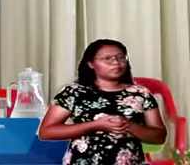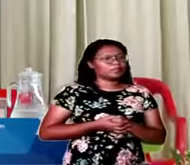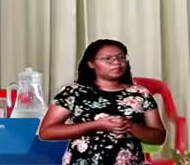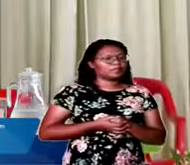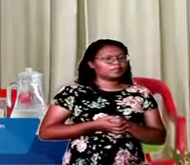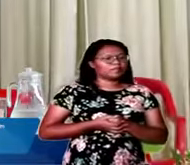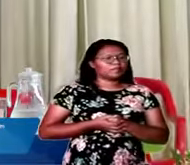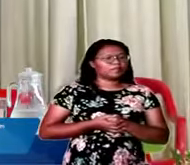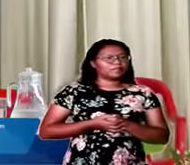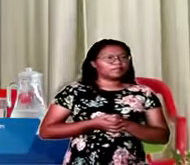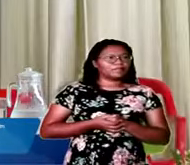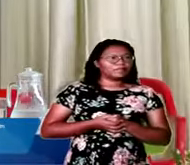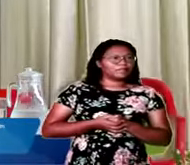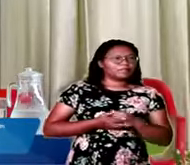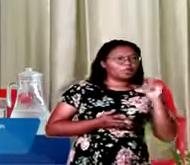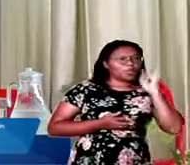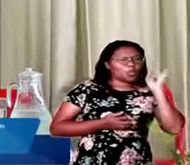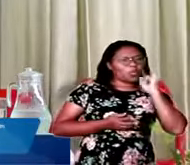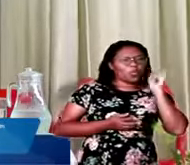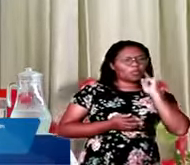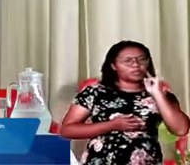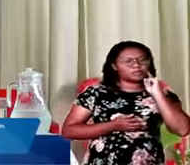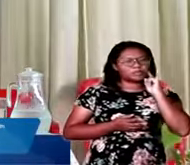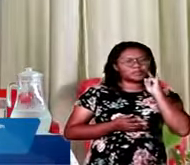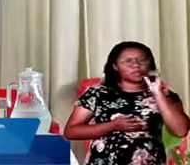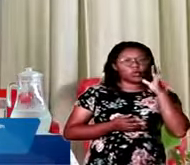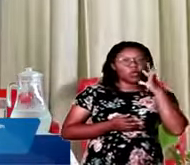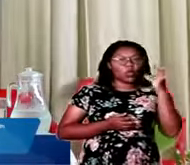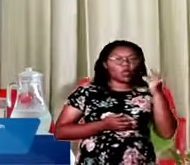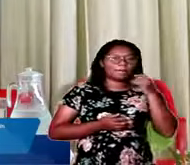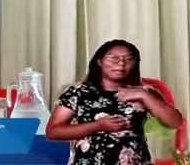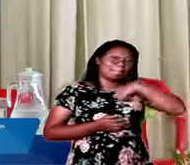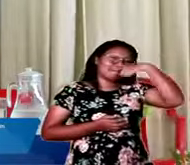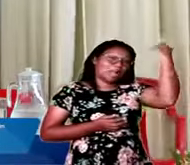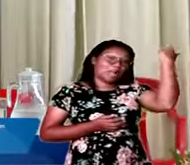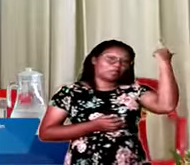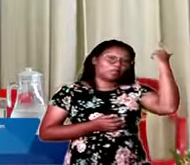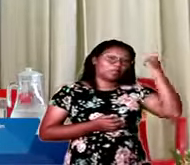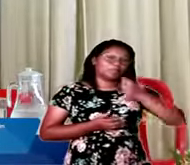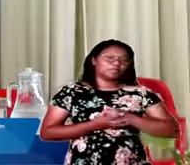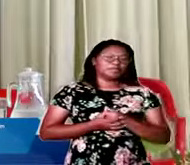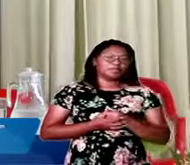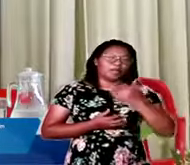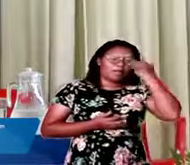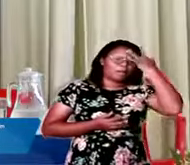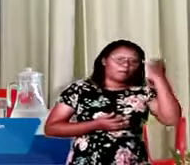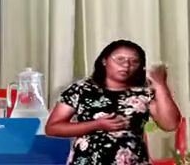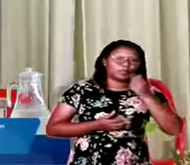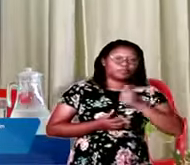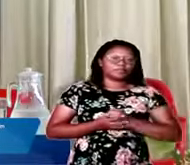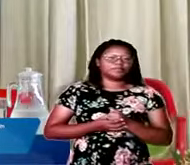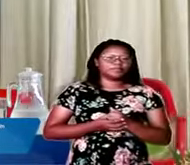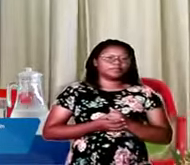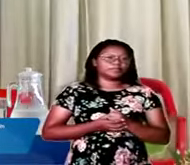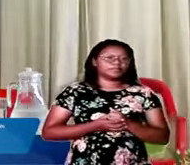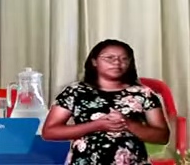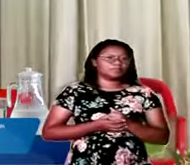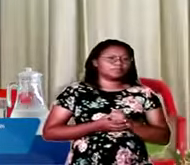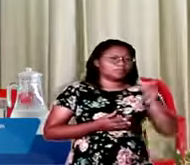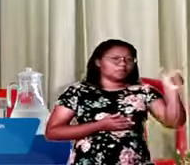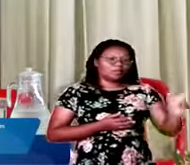y escuché a un racista blanco, porque el racismo no es solamente en los